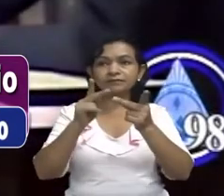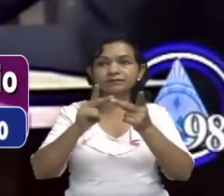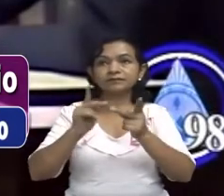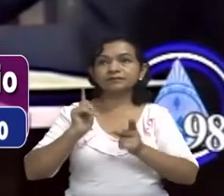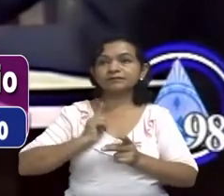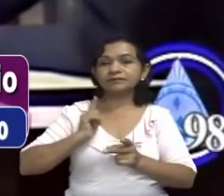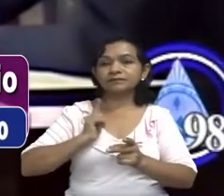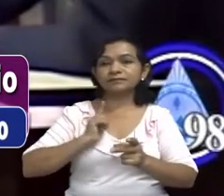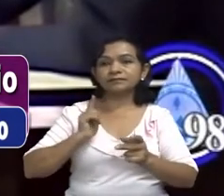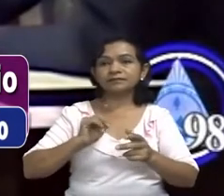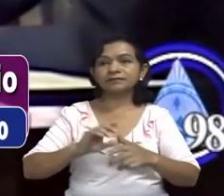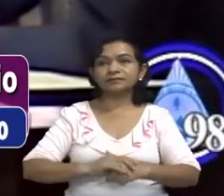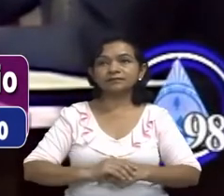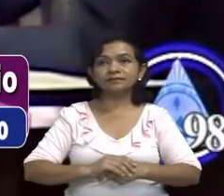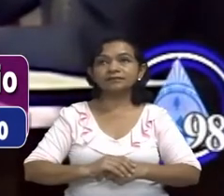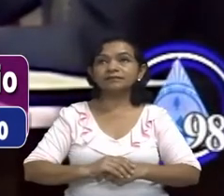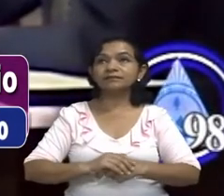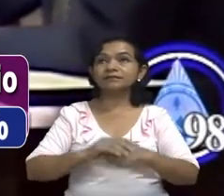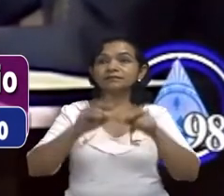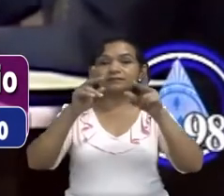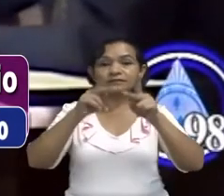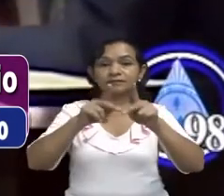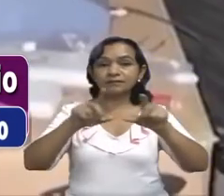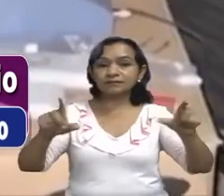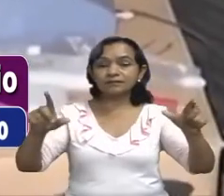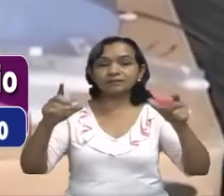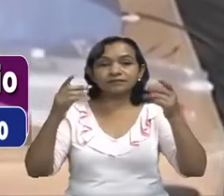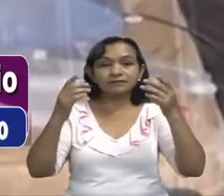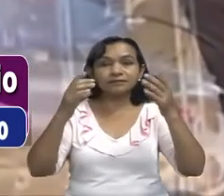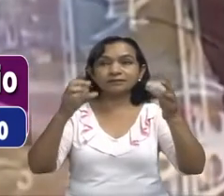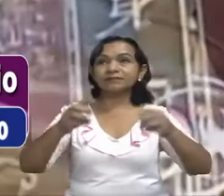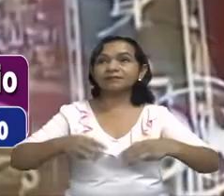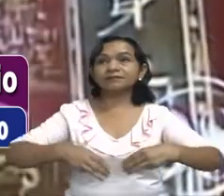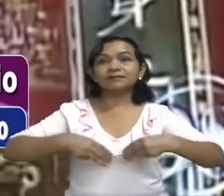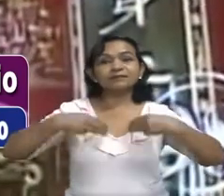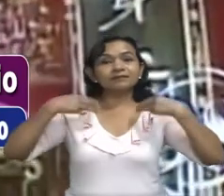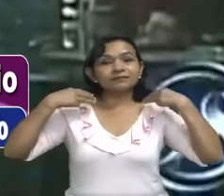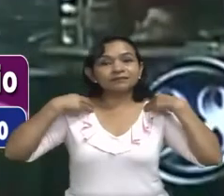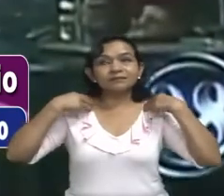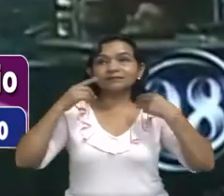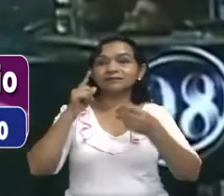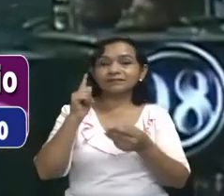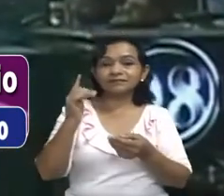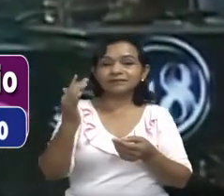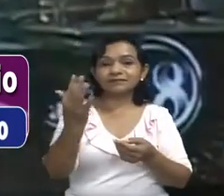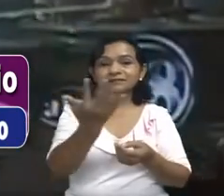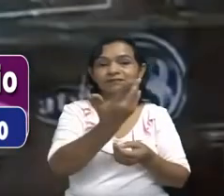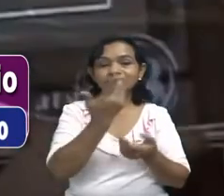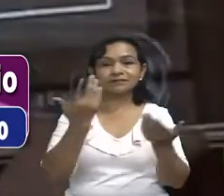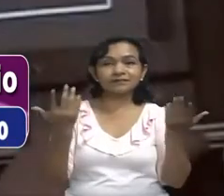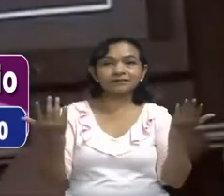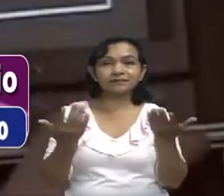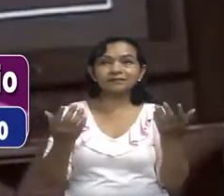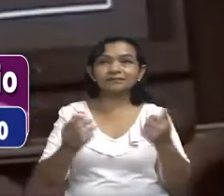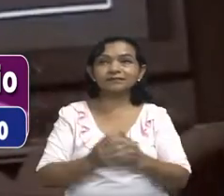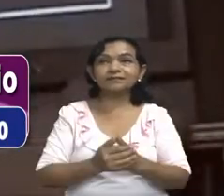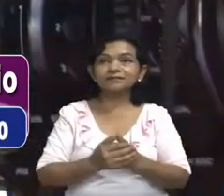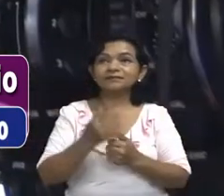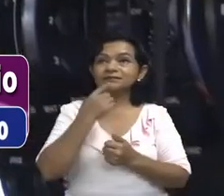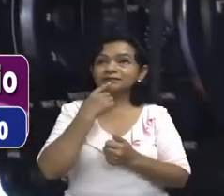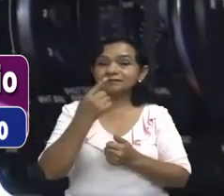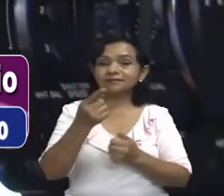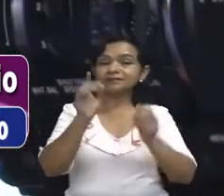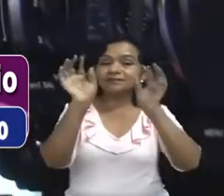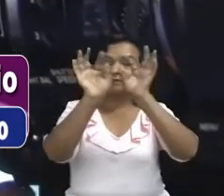ustedes sus planes tecnológicos de modernización y todo lo demás. Así es que yo más bien